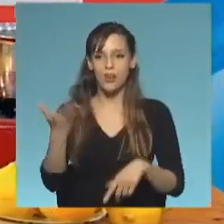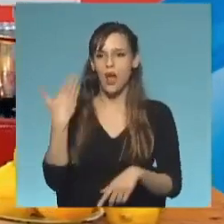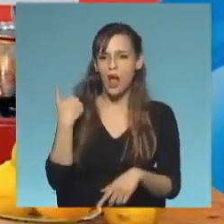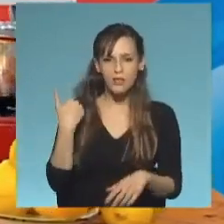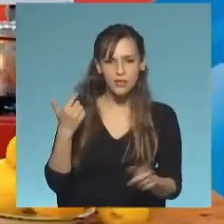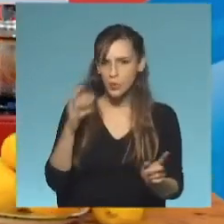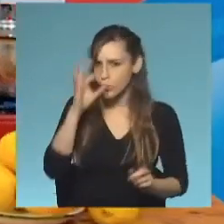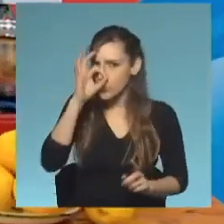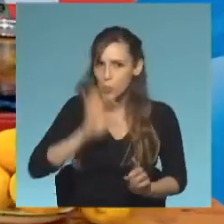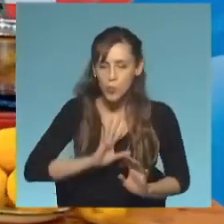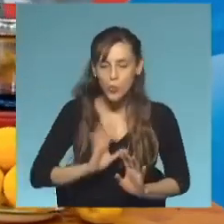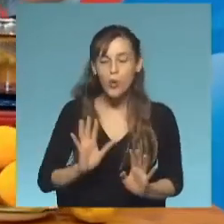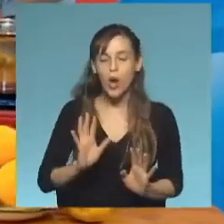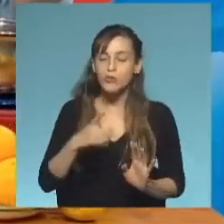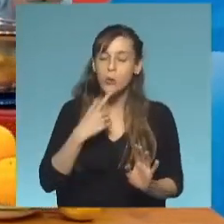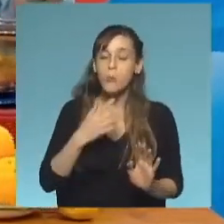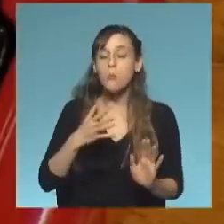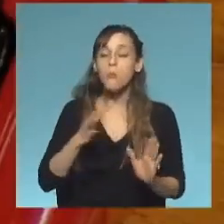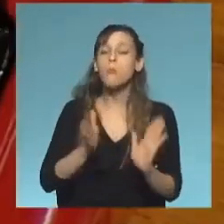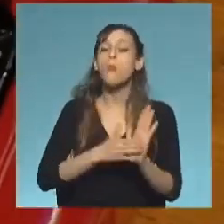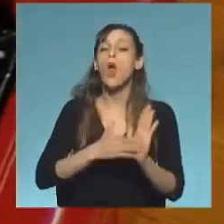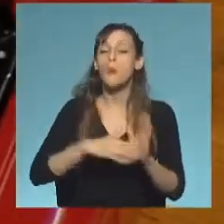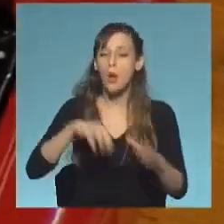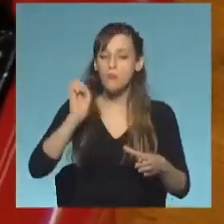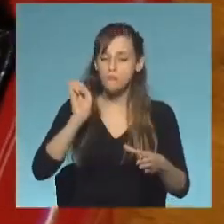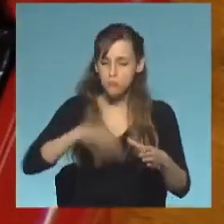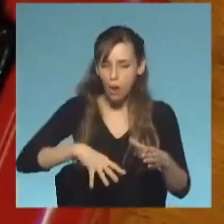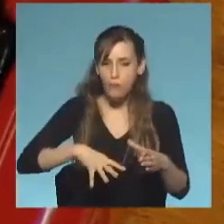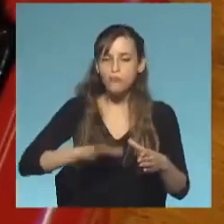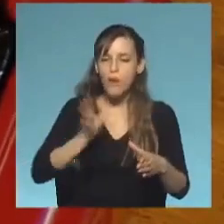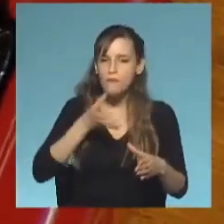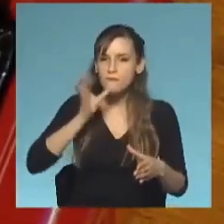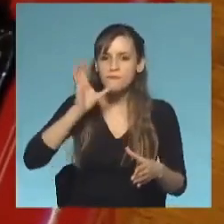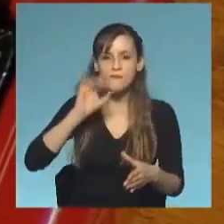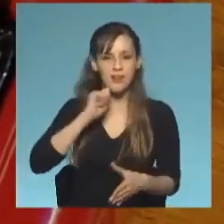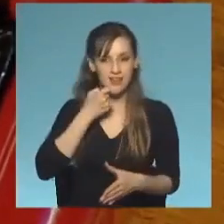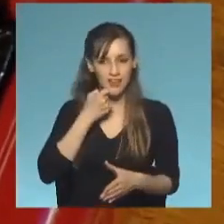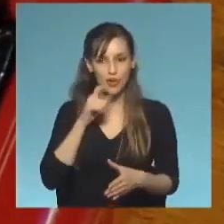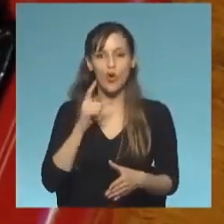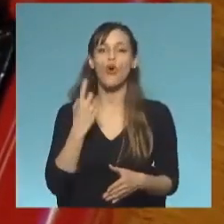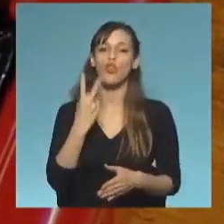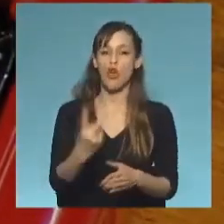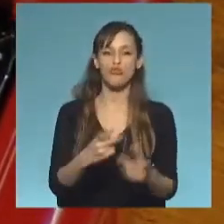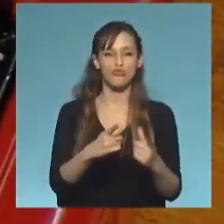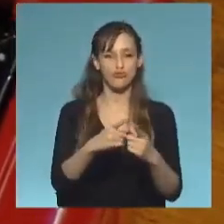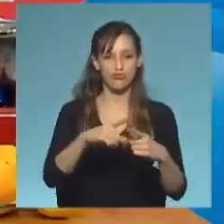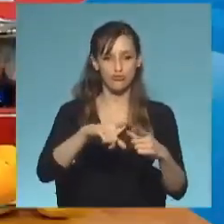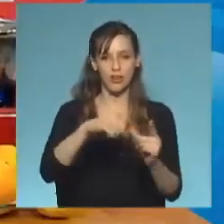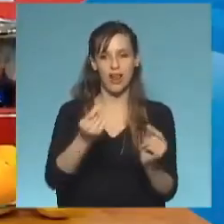qué onda? Muy rico queda. Ya lo probamos, queda riquísimo. Mira. Así que 2 hojitas de laurel.